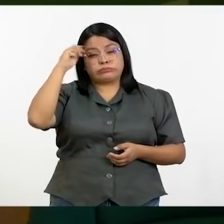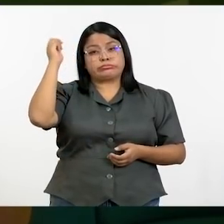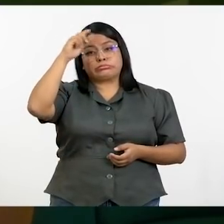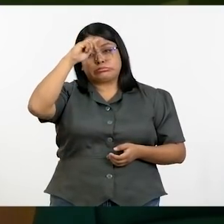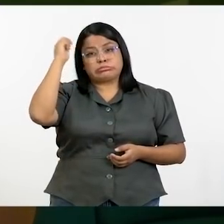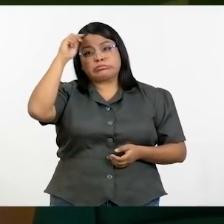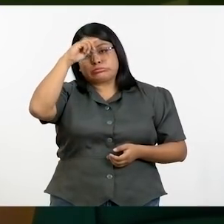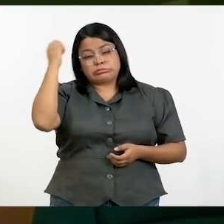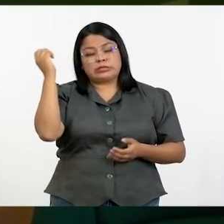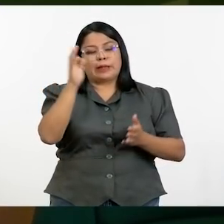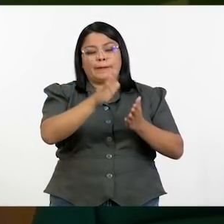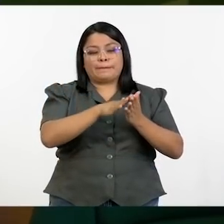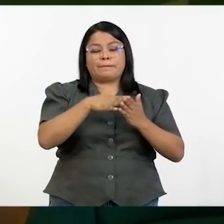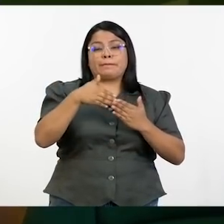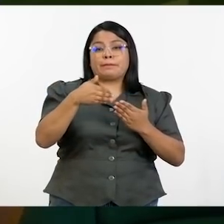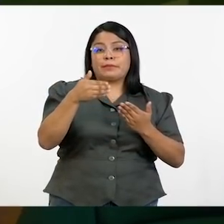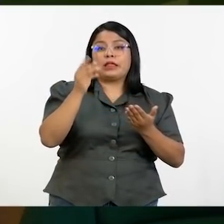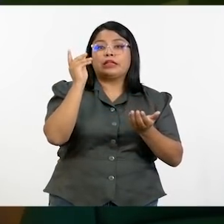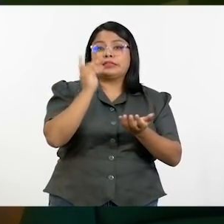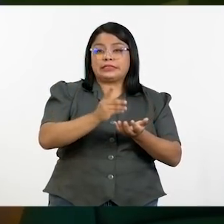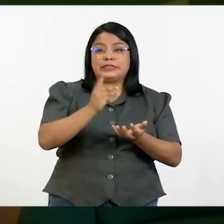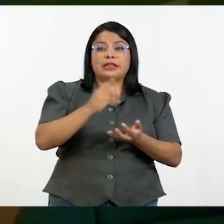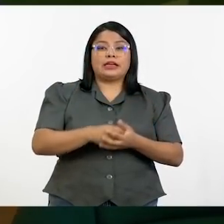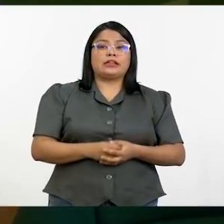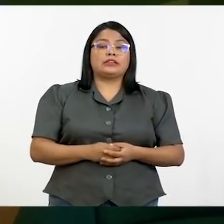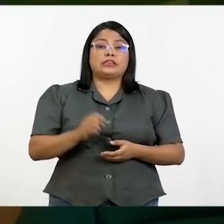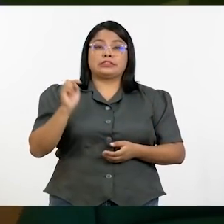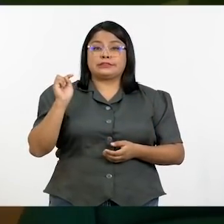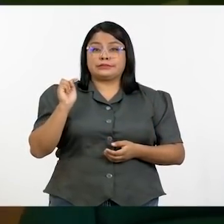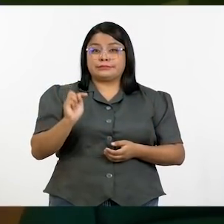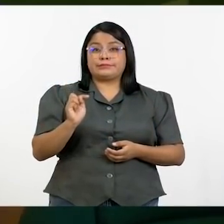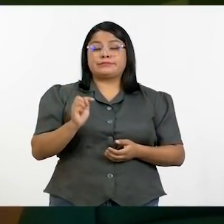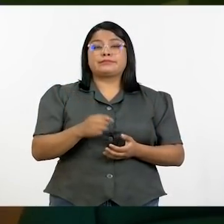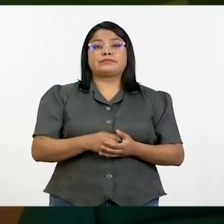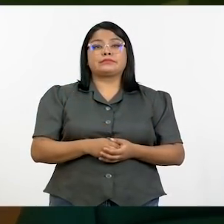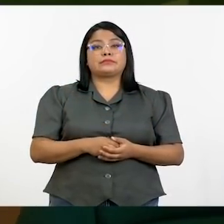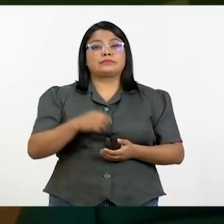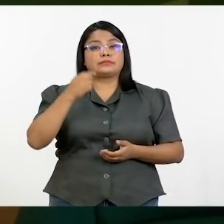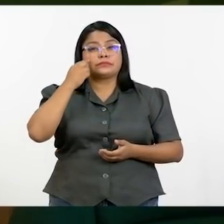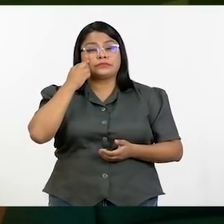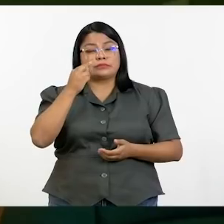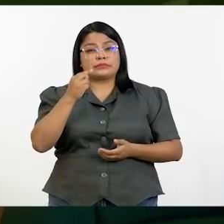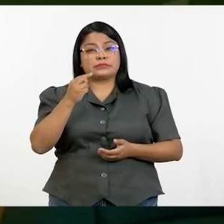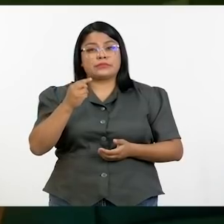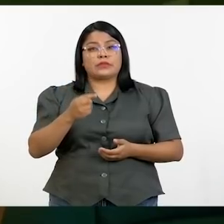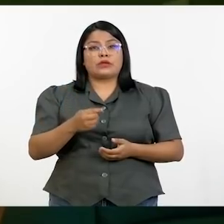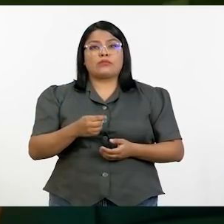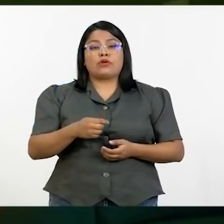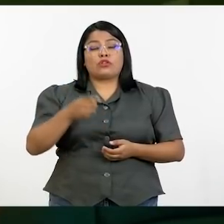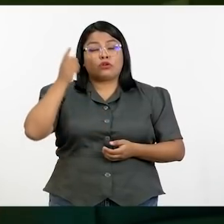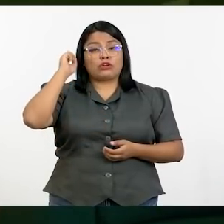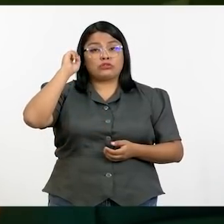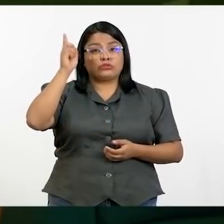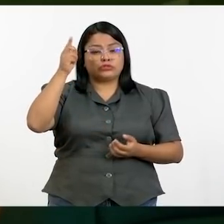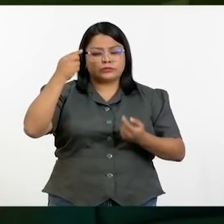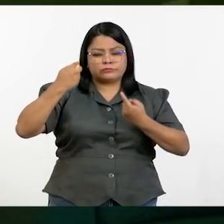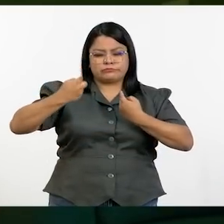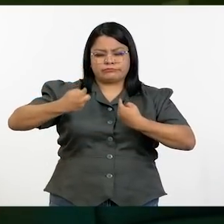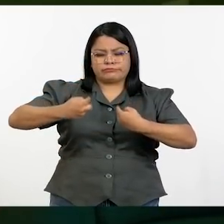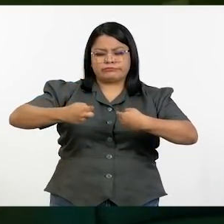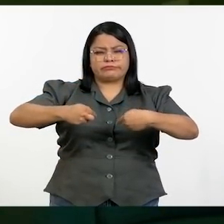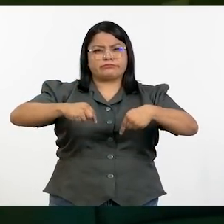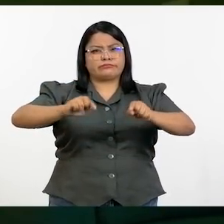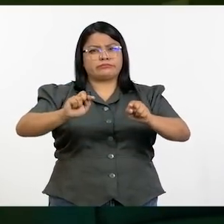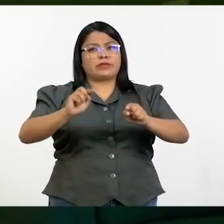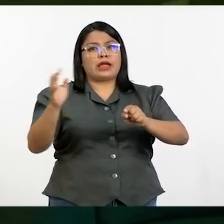en planificación didáctica y que esta planificación didáctica es la que marca la ruta que el docente sigue